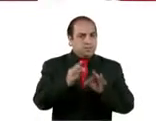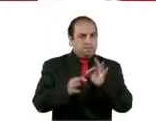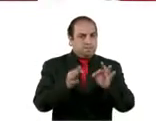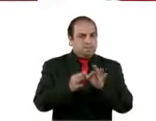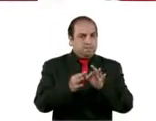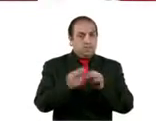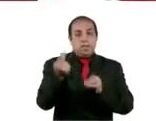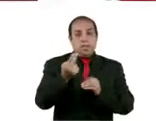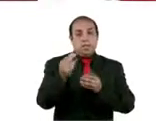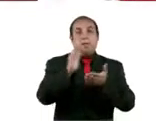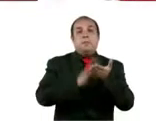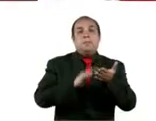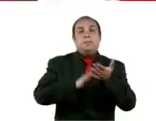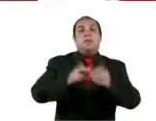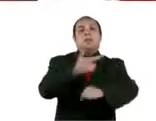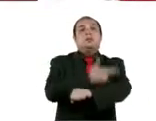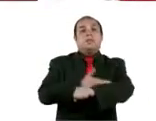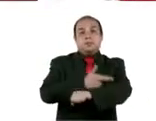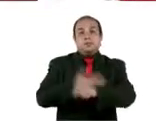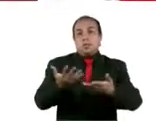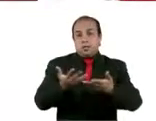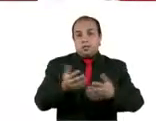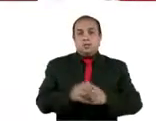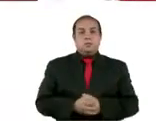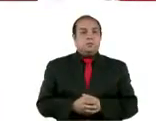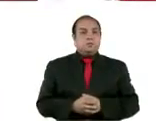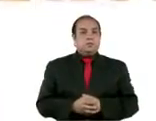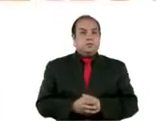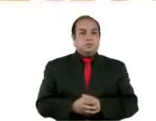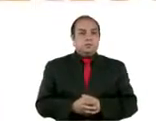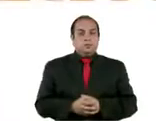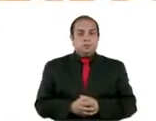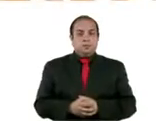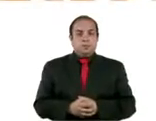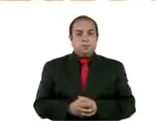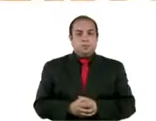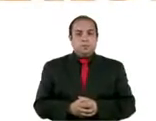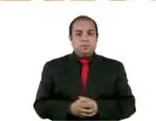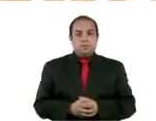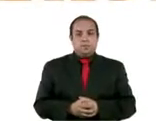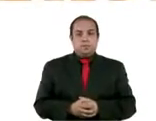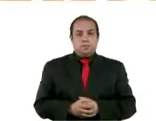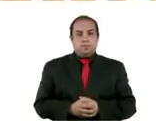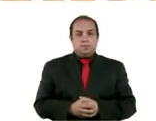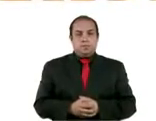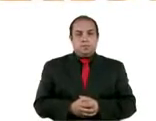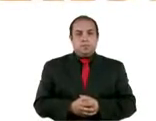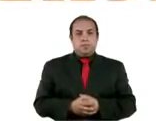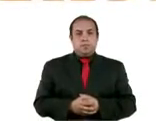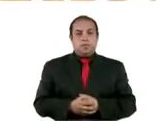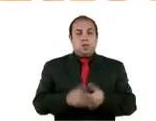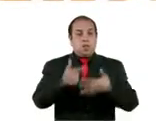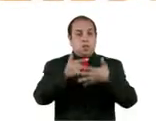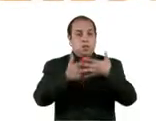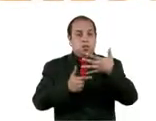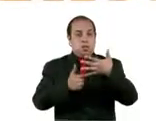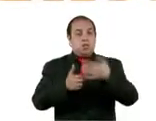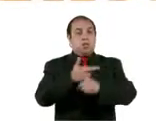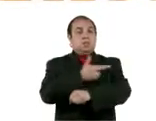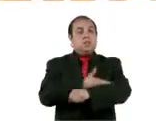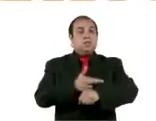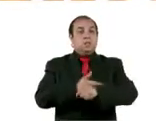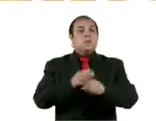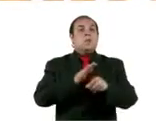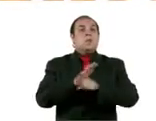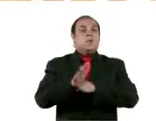de requisitos. Entre esos requisitos está el certificado de